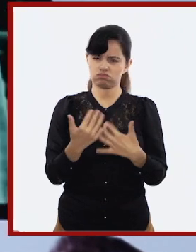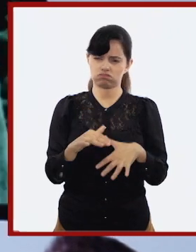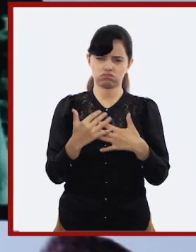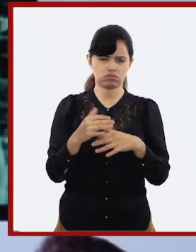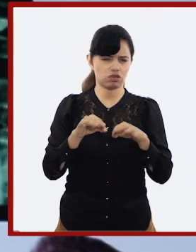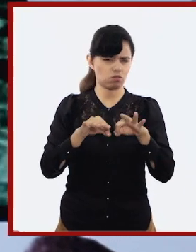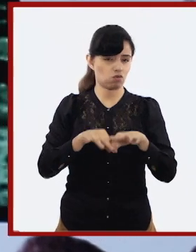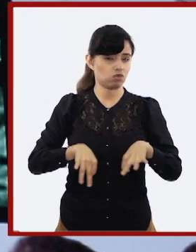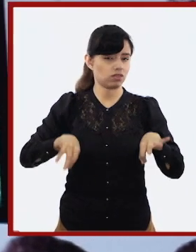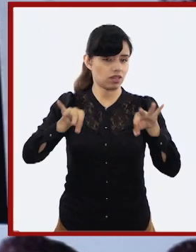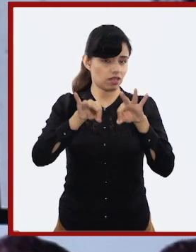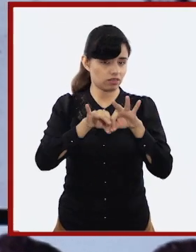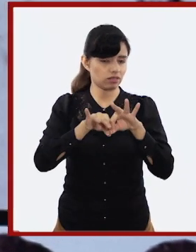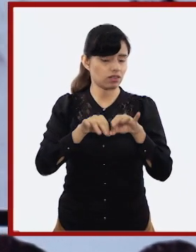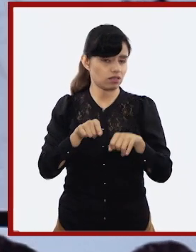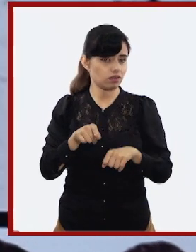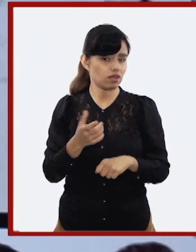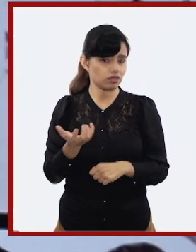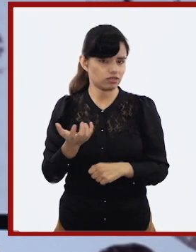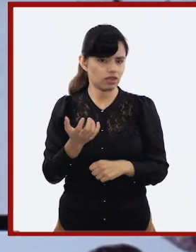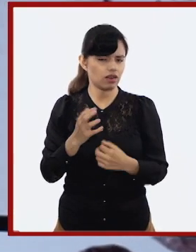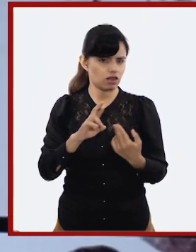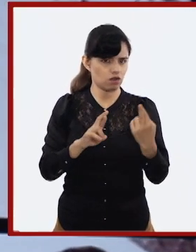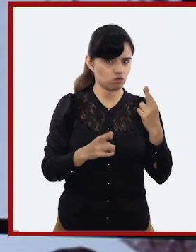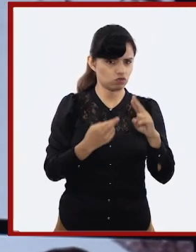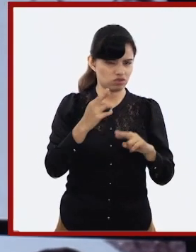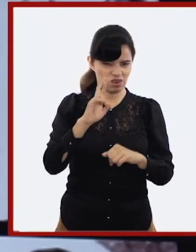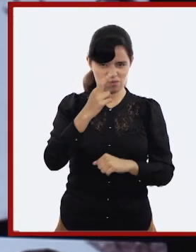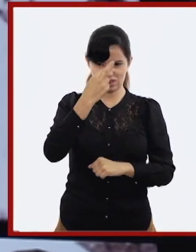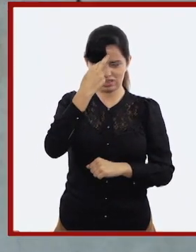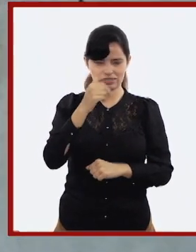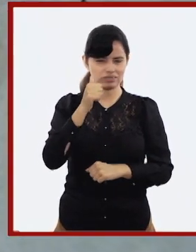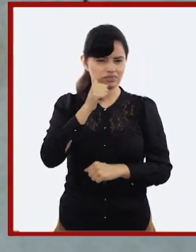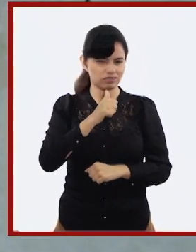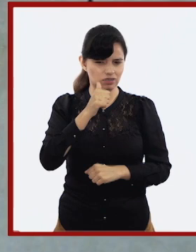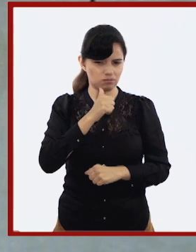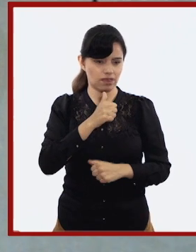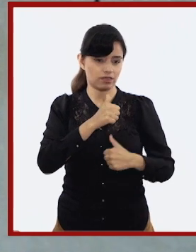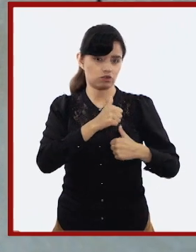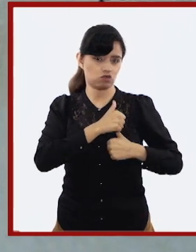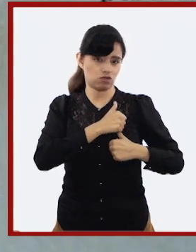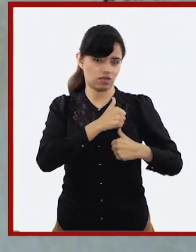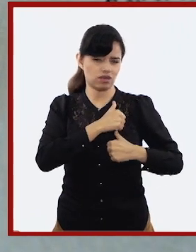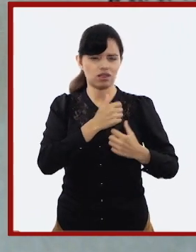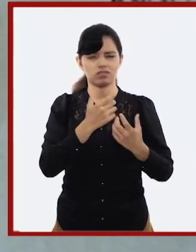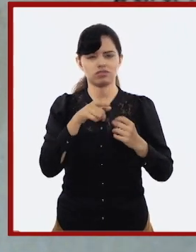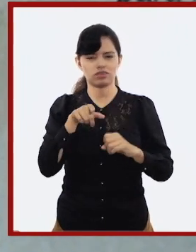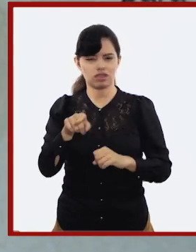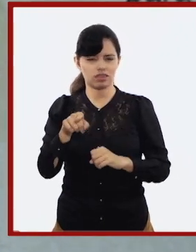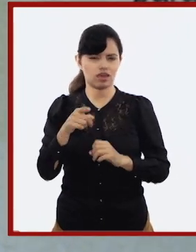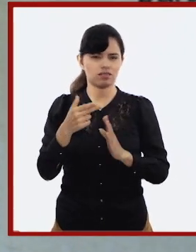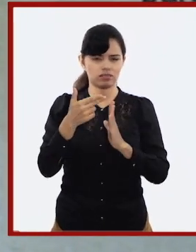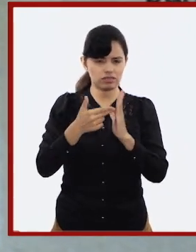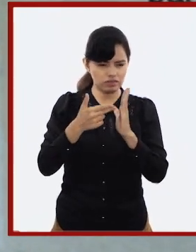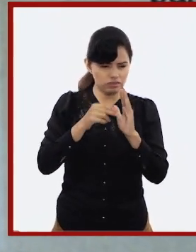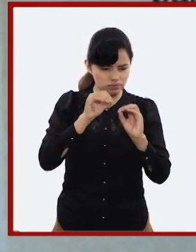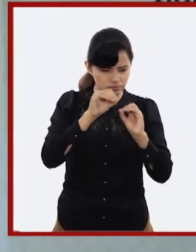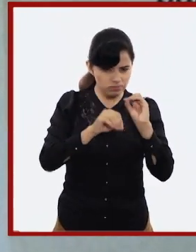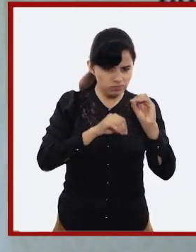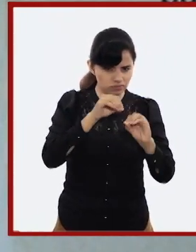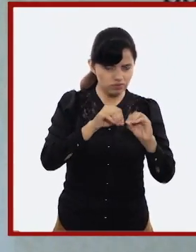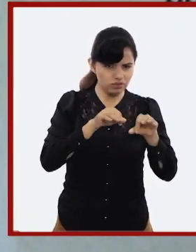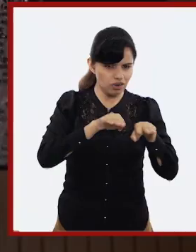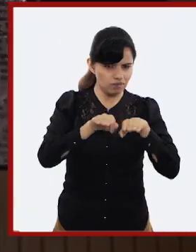muy importante. De la revolución recordamos siempre a las soldaderas, que son